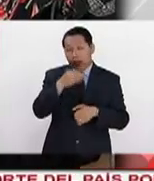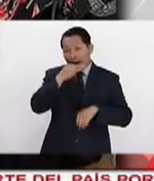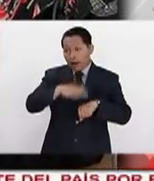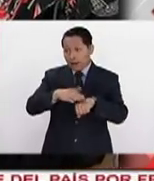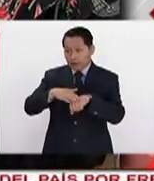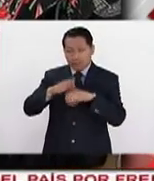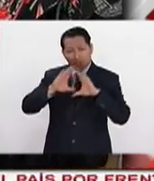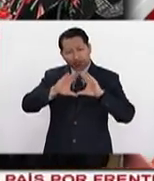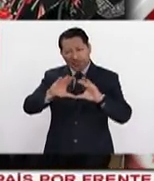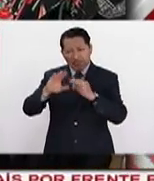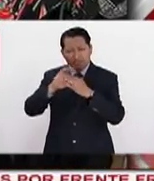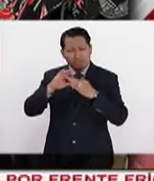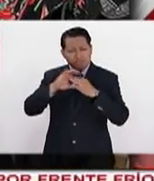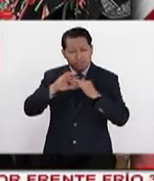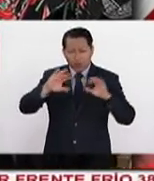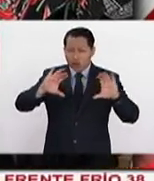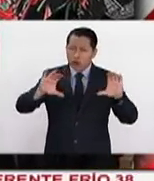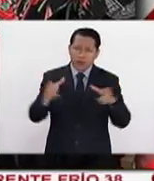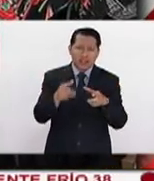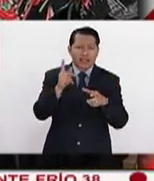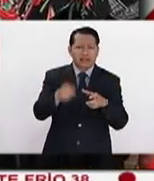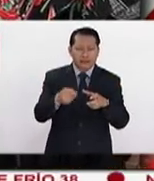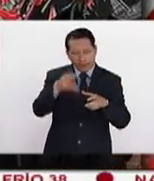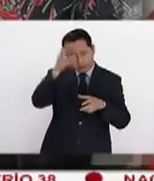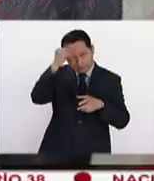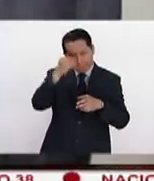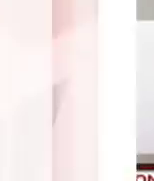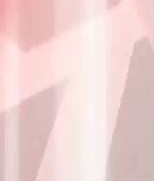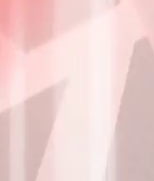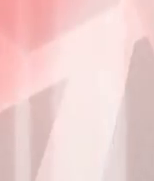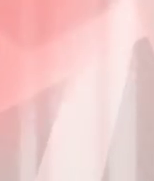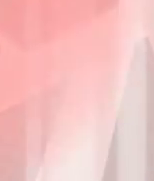la importancia de la educación y su relación con el desarrollo.